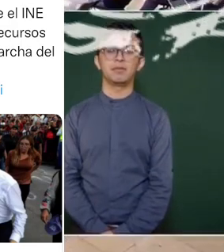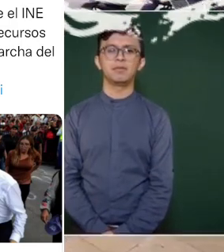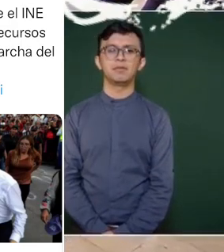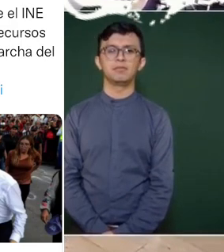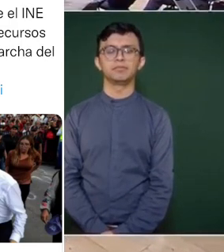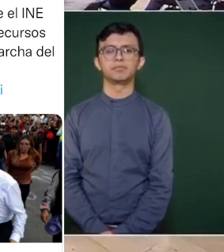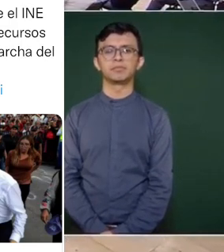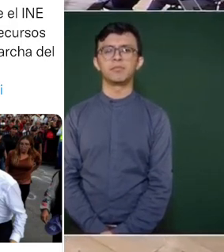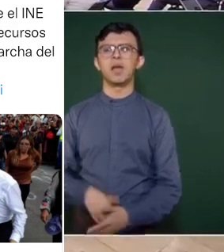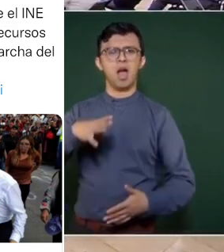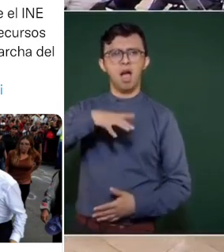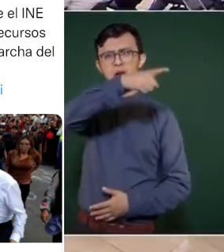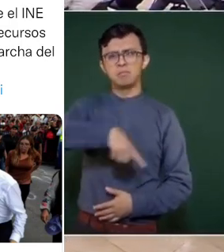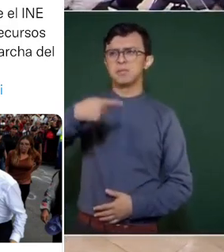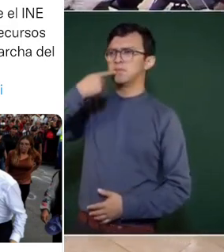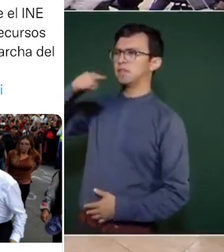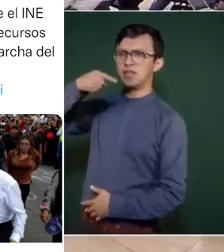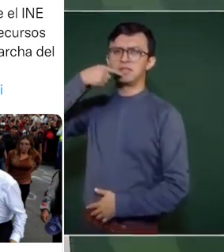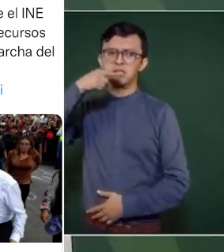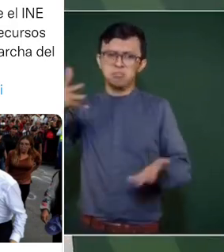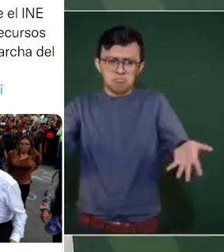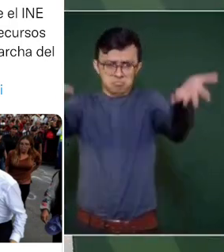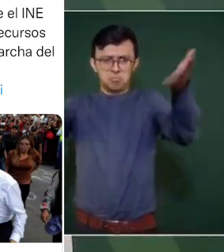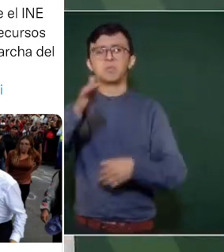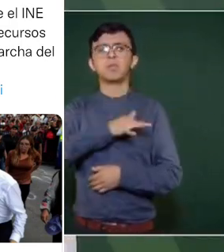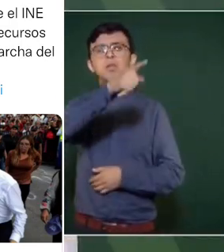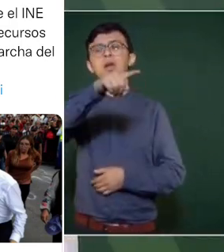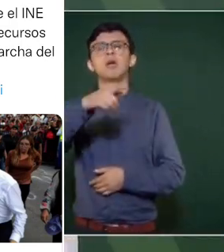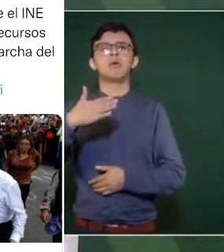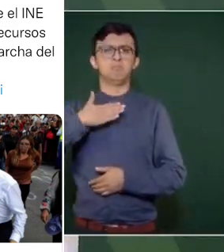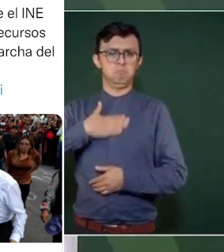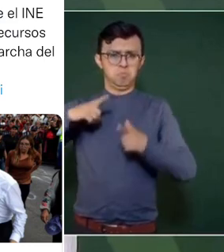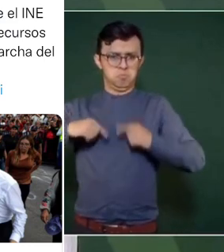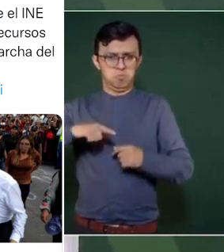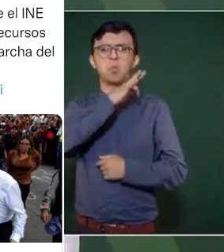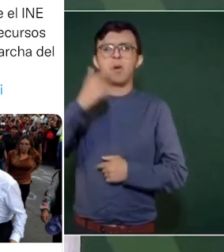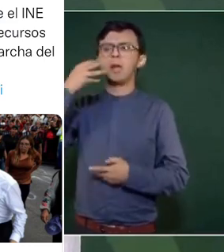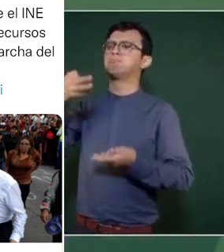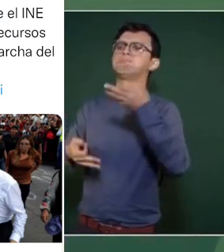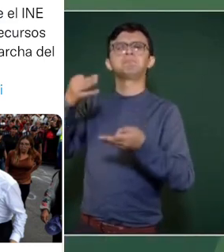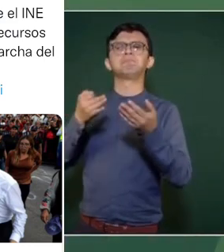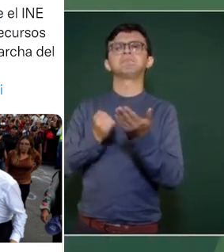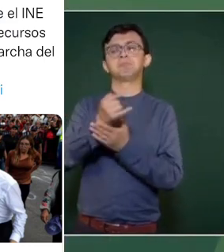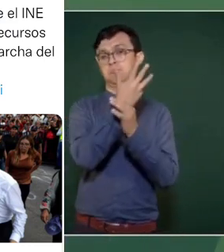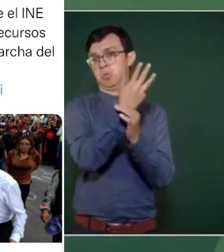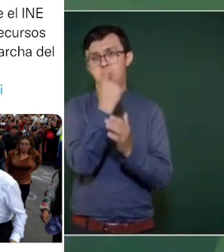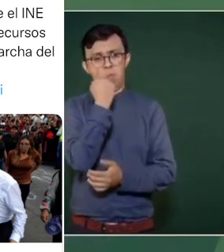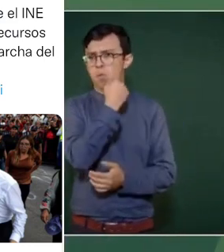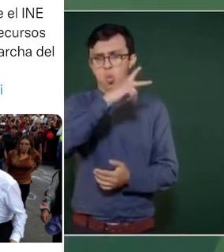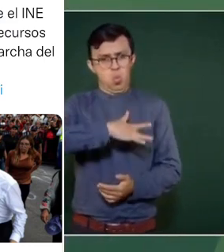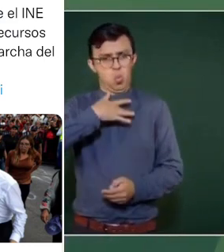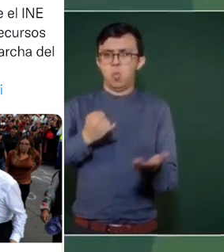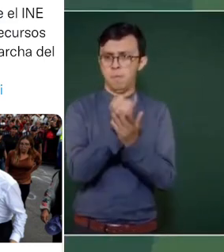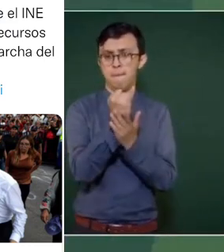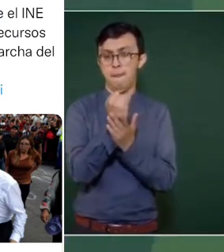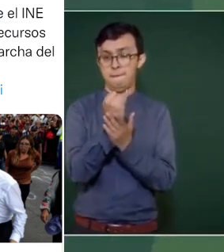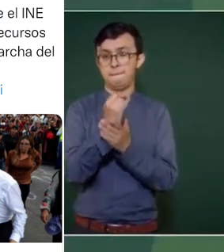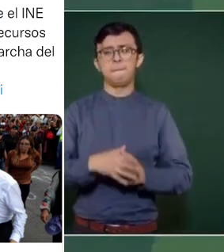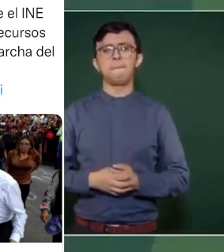Entonces, adelante con todas las denuncias y que la fiscalía resuelva, ¿sí?, lo que considere.